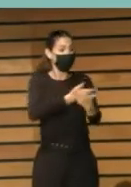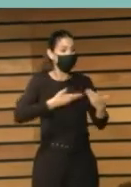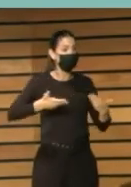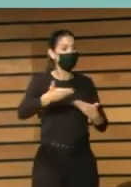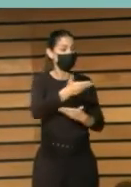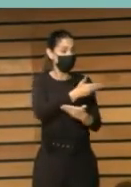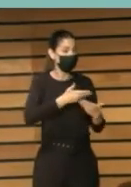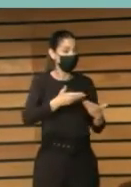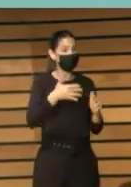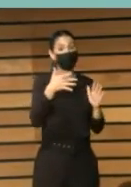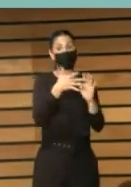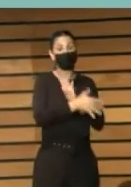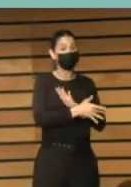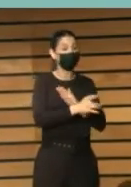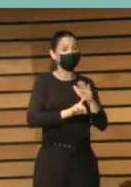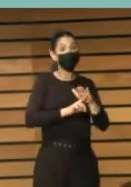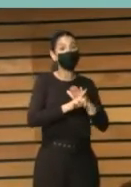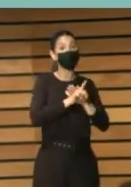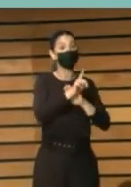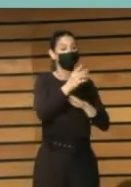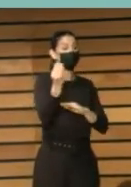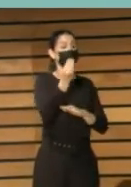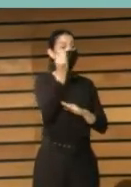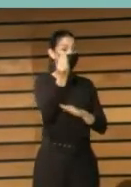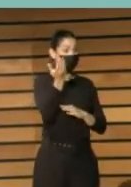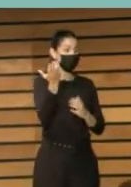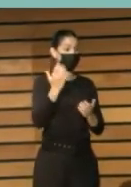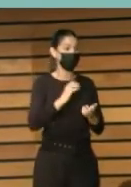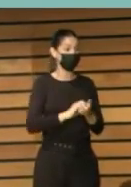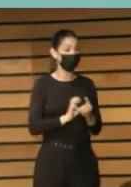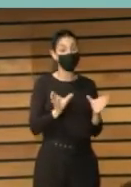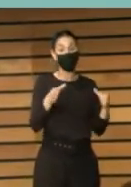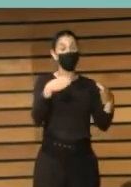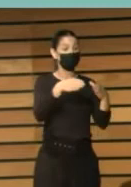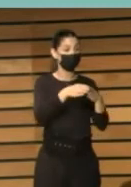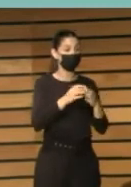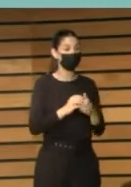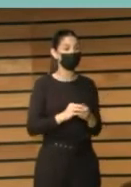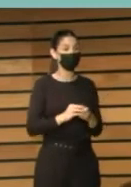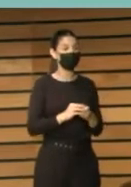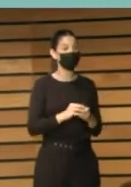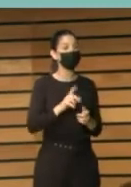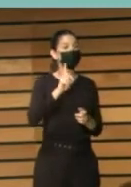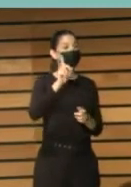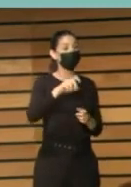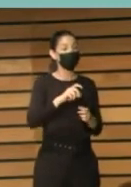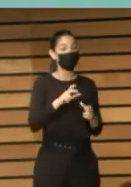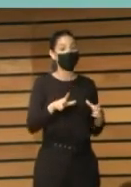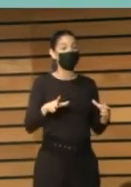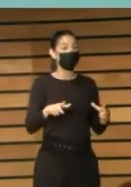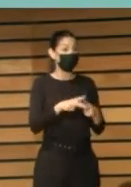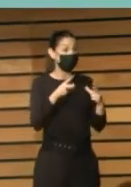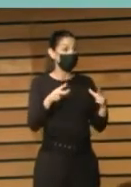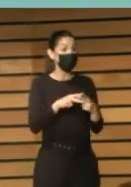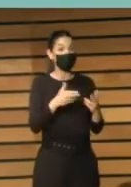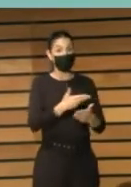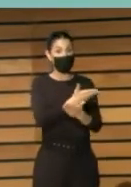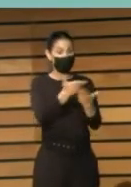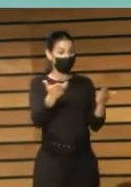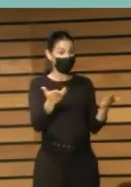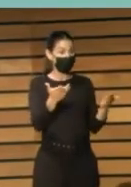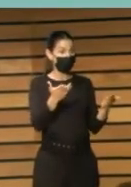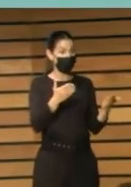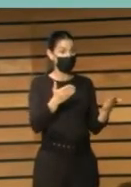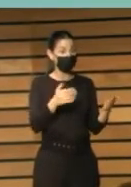una forma organizada de conocer, de mapear nuestra comunidad y también un paso social de darles voz y darles un poquito